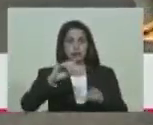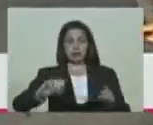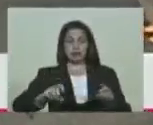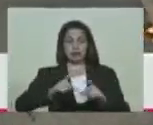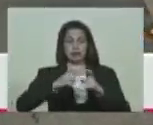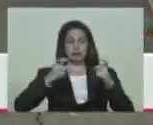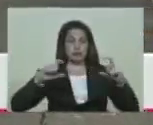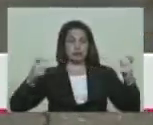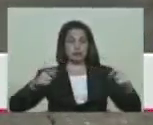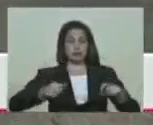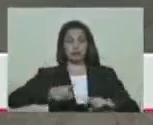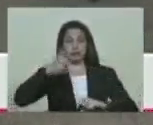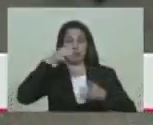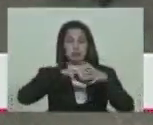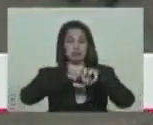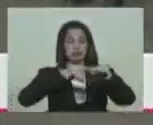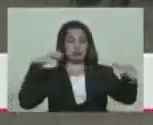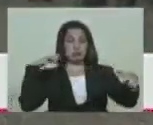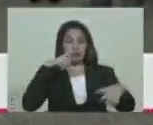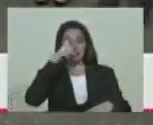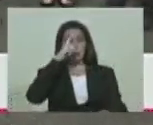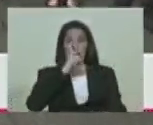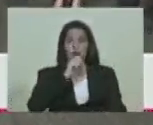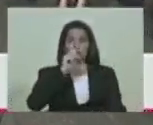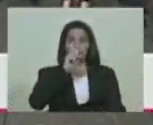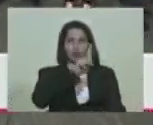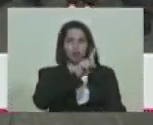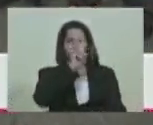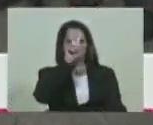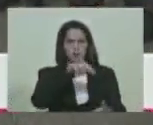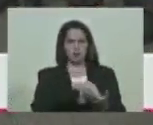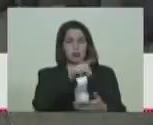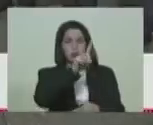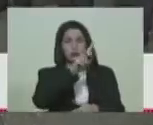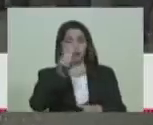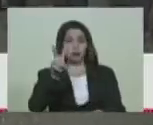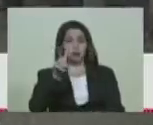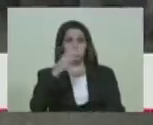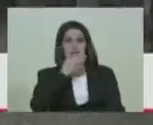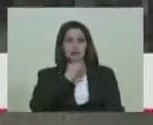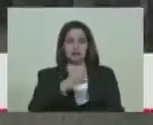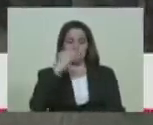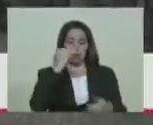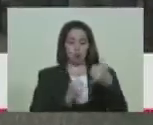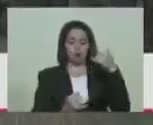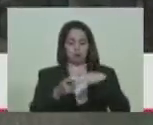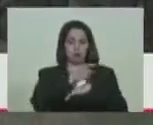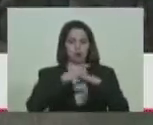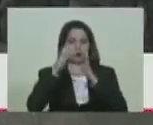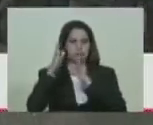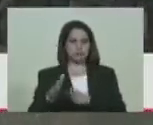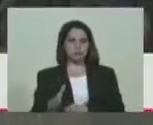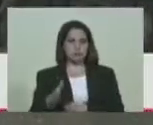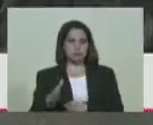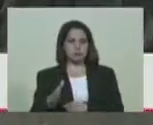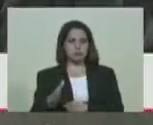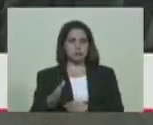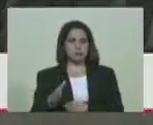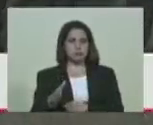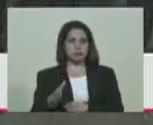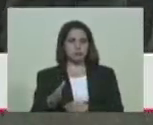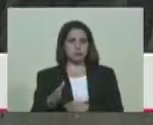15 años. En el año 2012, diciembre, fue la última elección de gobernadores